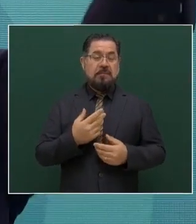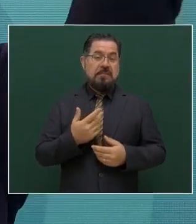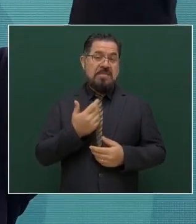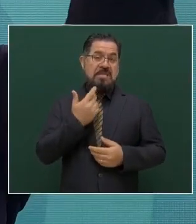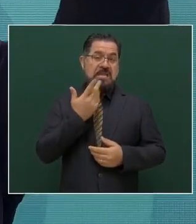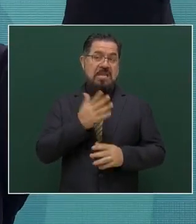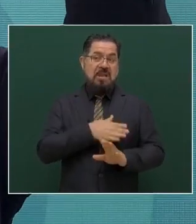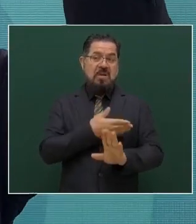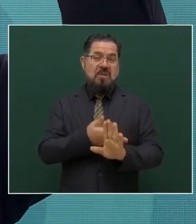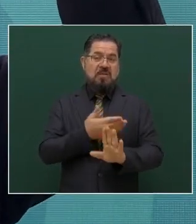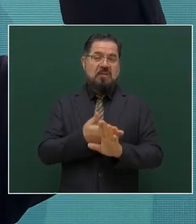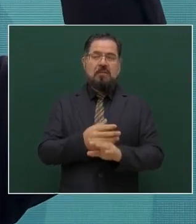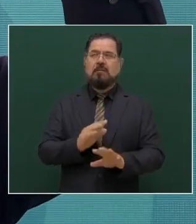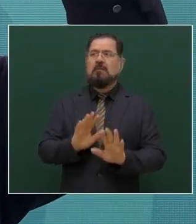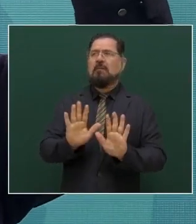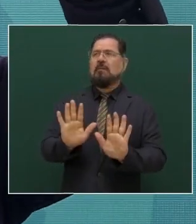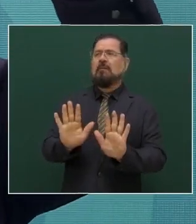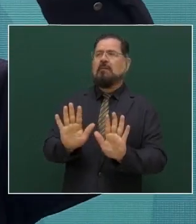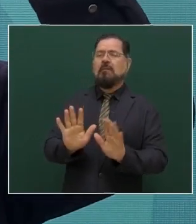de que habían